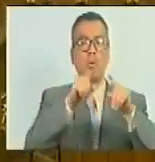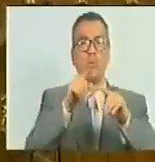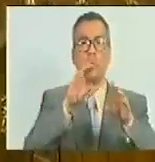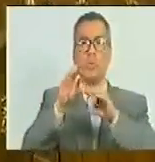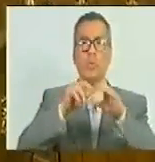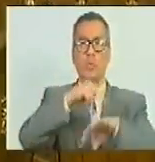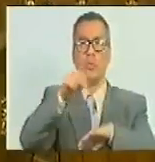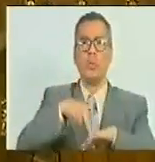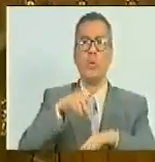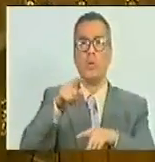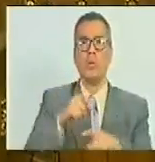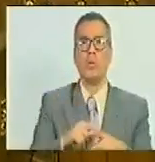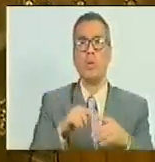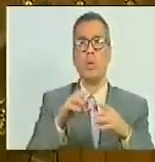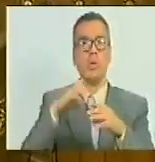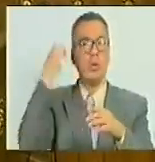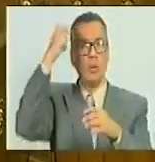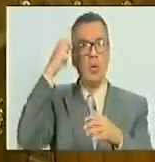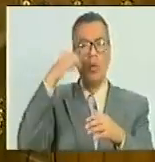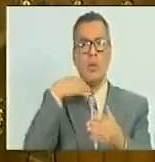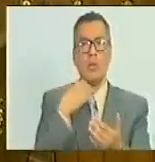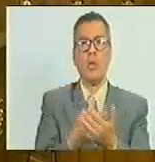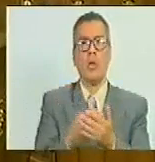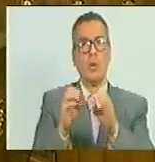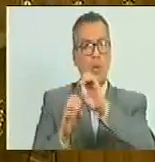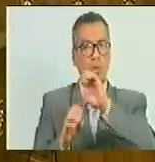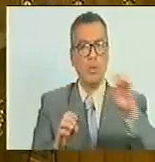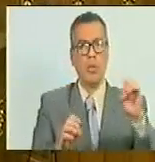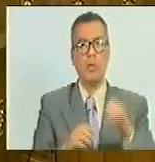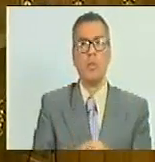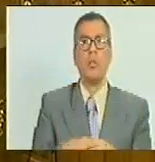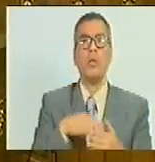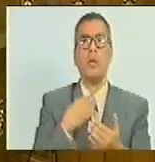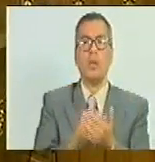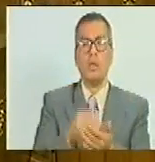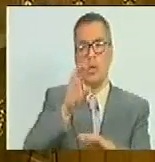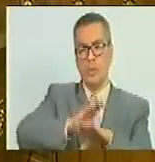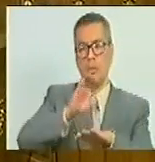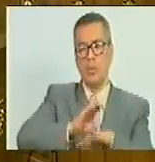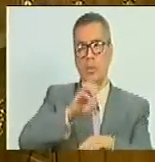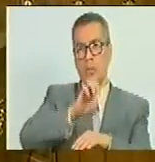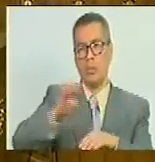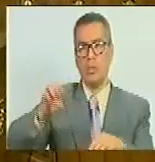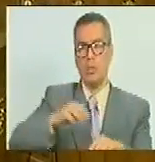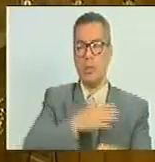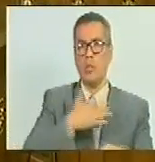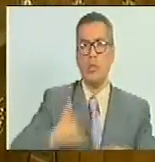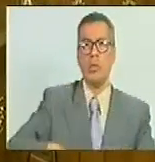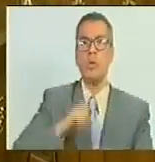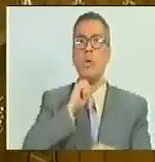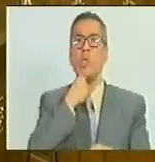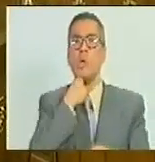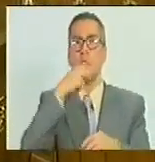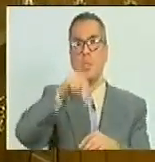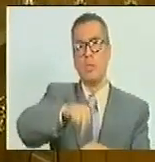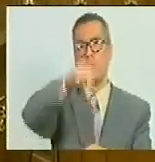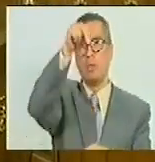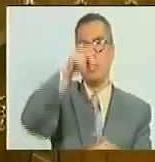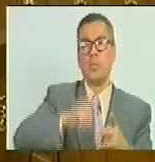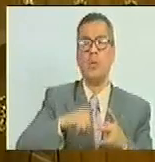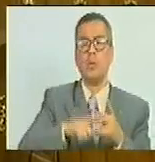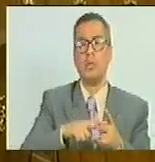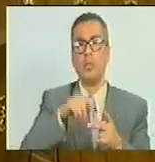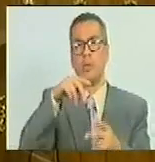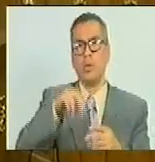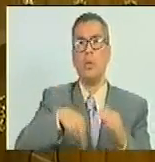en la zona comprendida entre la Unión Europea al oeste, Asia Central hacia el este, Rusia hacia el norte y